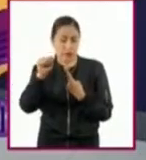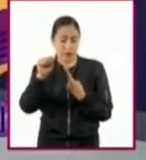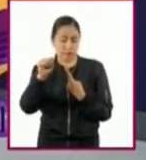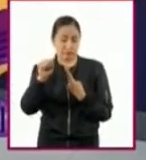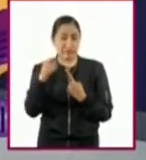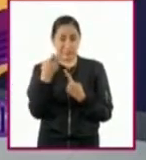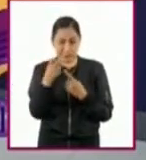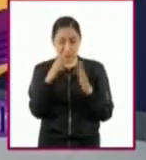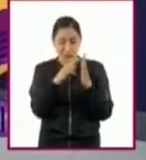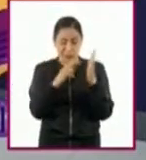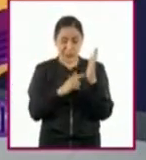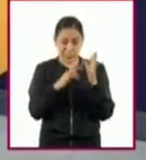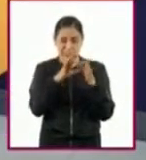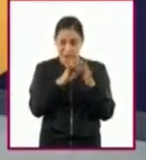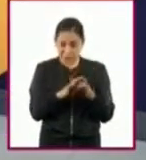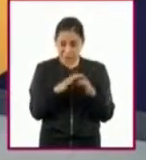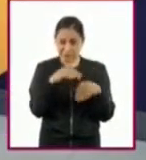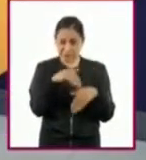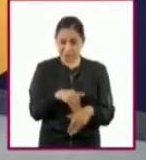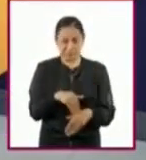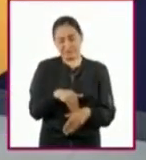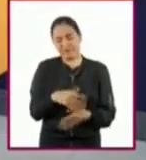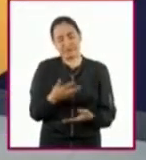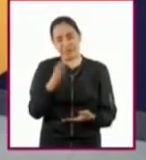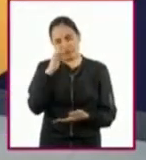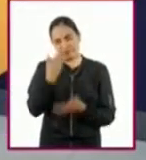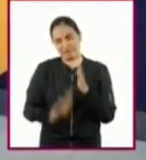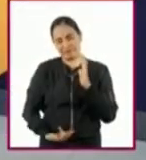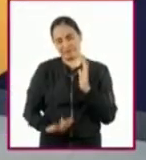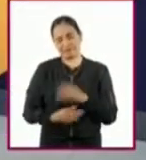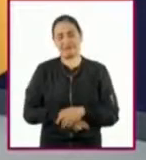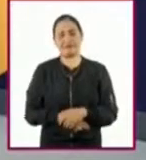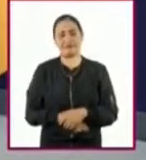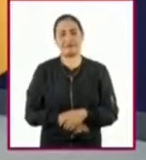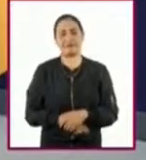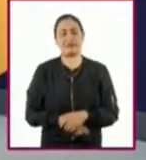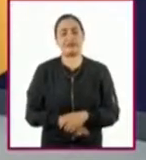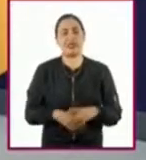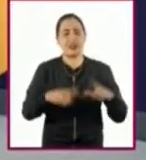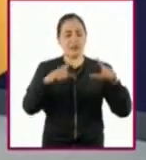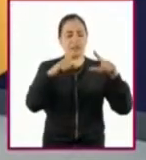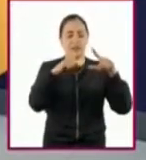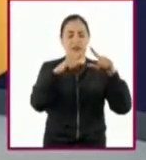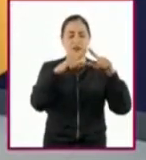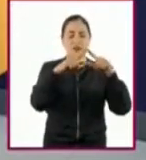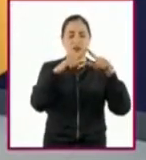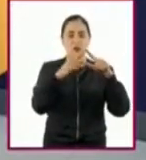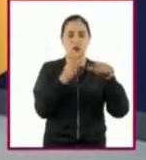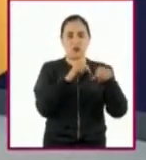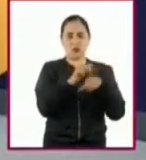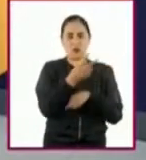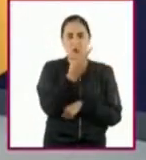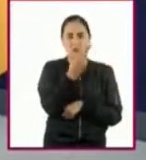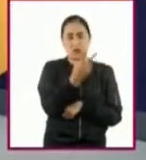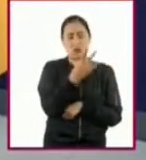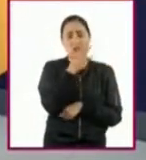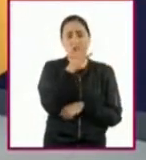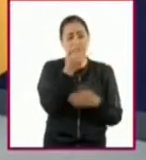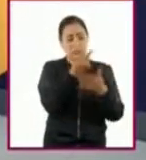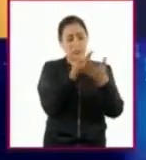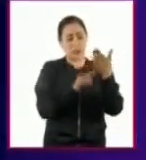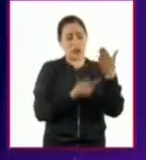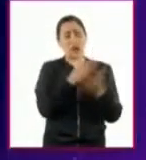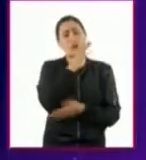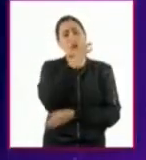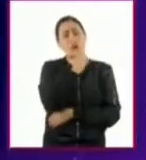cumple la condición mencionada. Ya vimos que el triángulo 2 no se pudo construir. Ahora analicemos el triángulo